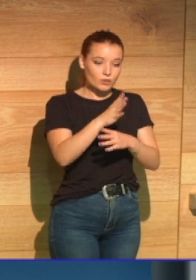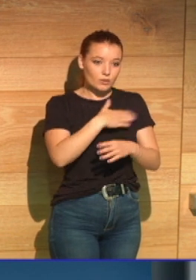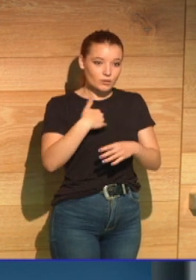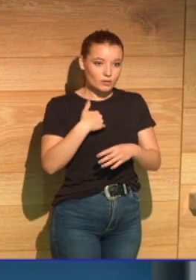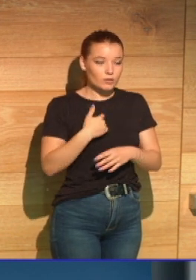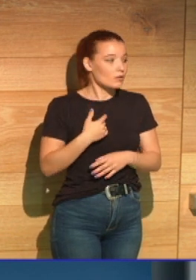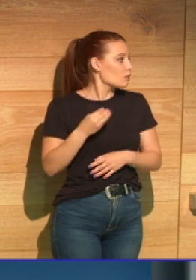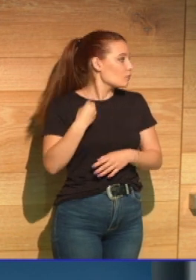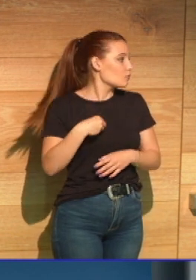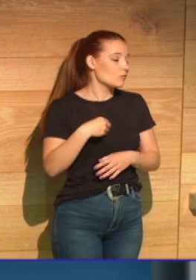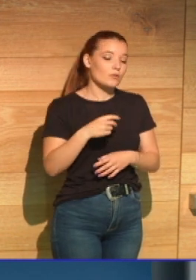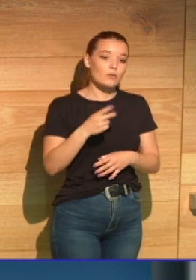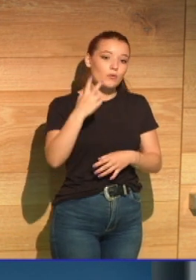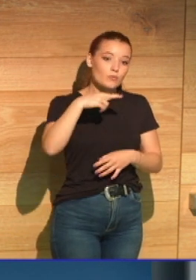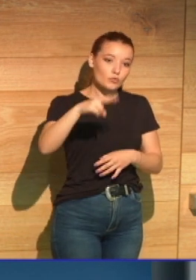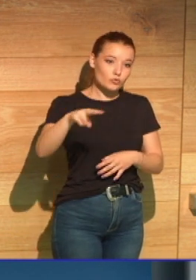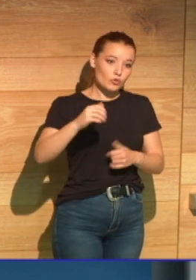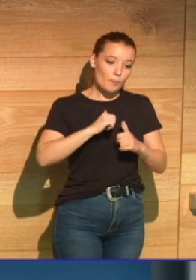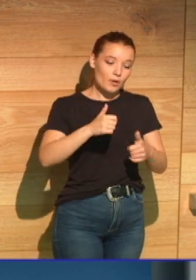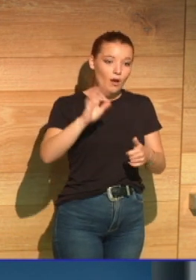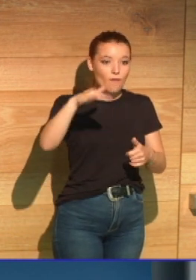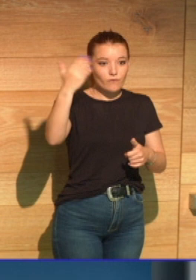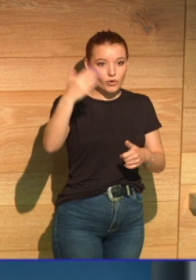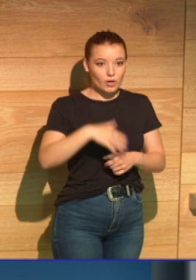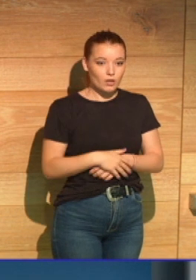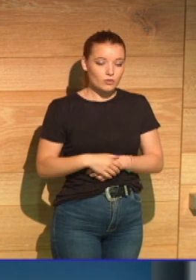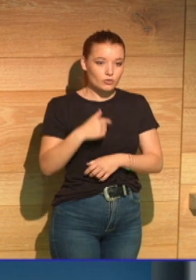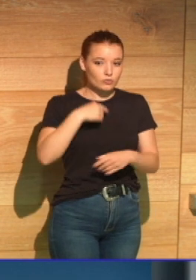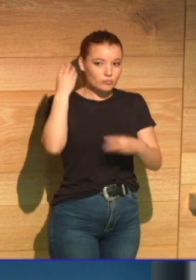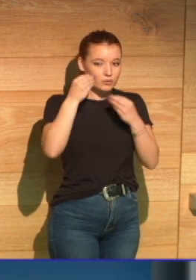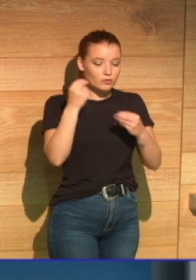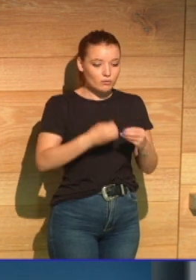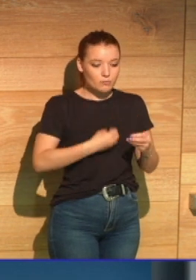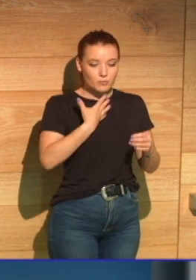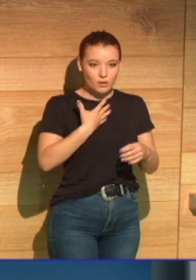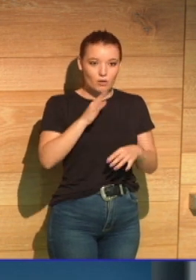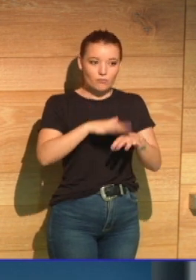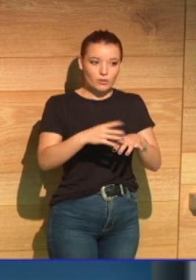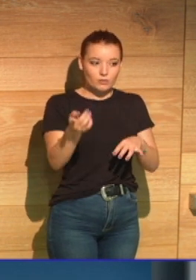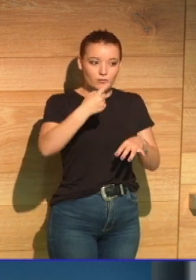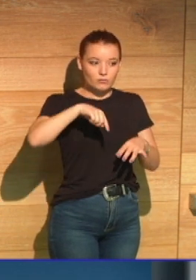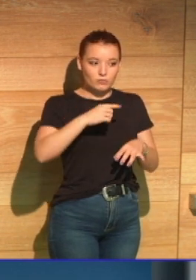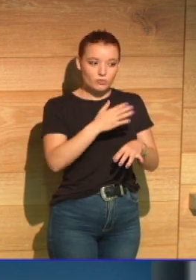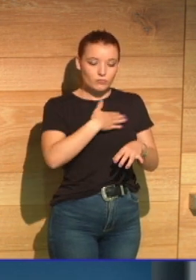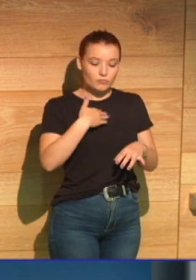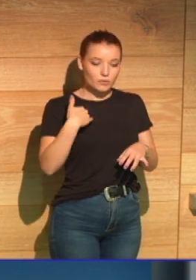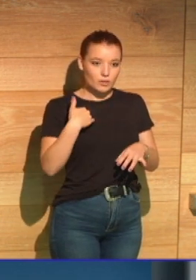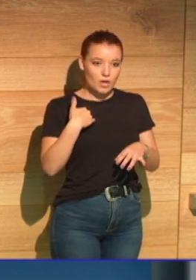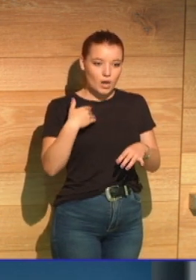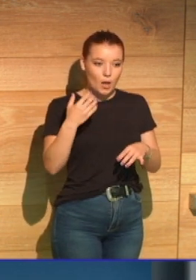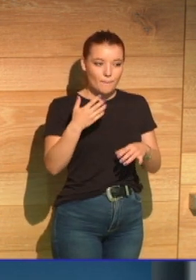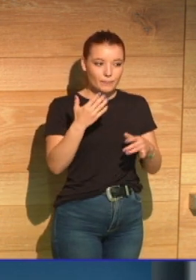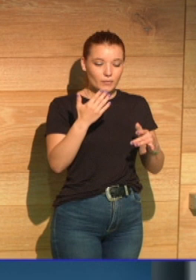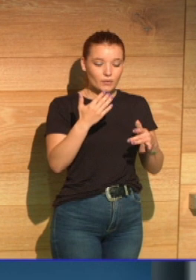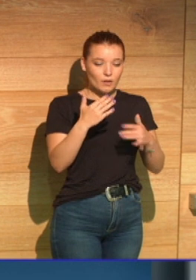que es: el museo empieza afuera, y que me parece potentísimo e inspirador para pensarnos, fíjense otra vez, más allá de los muros, ¿no? No pensar tanto